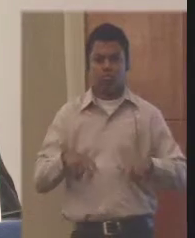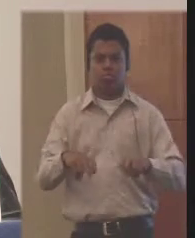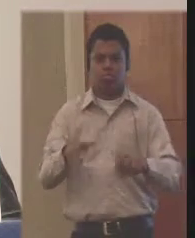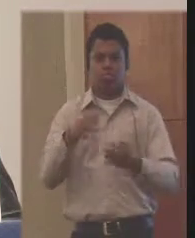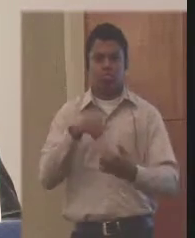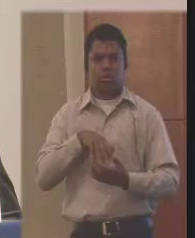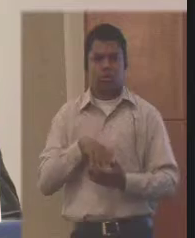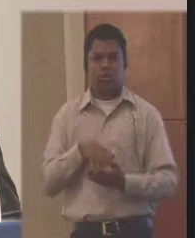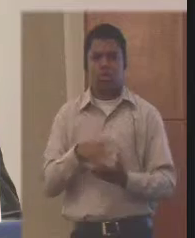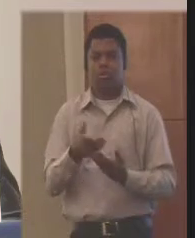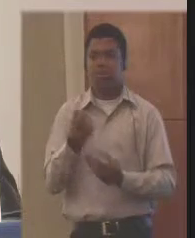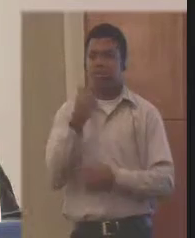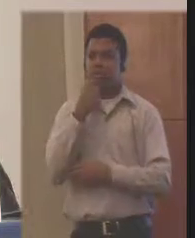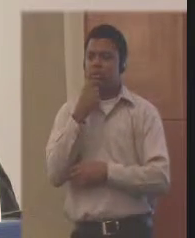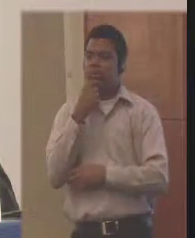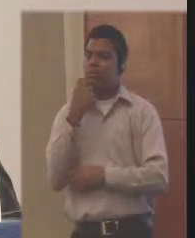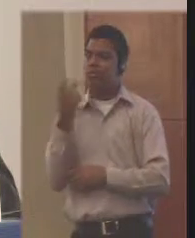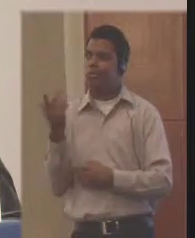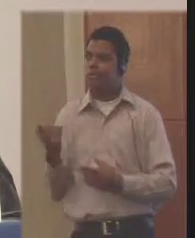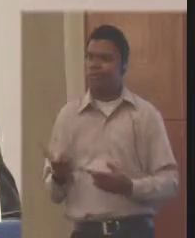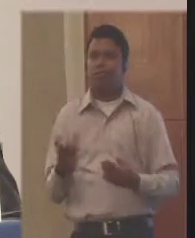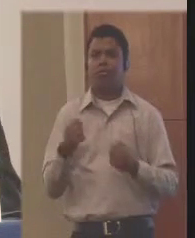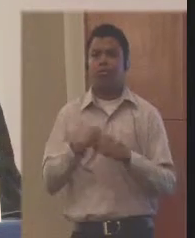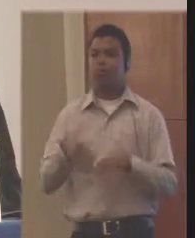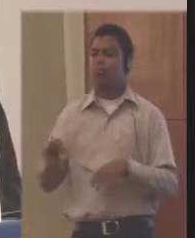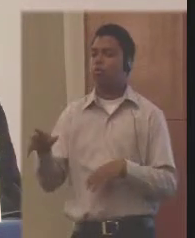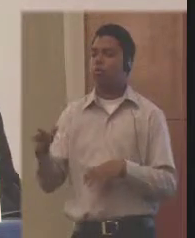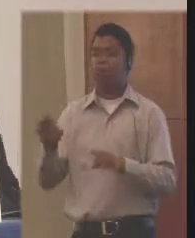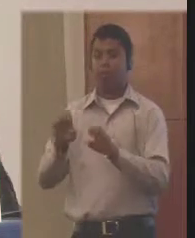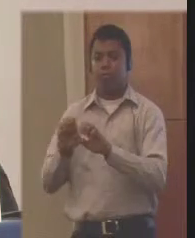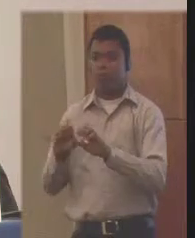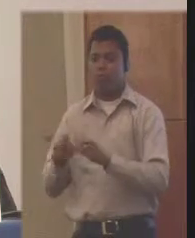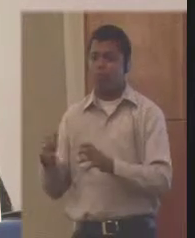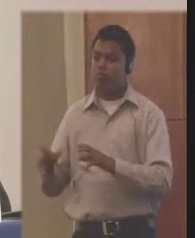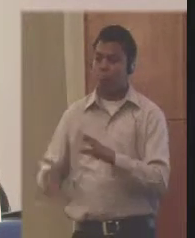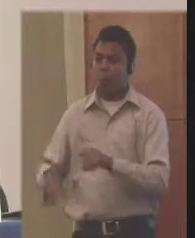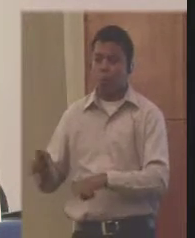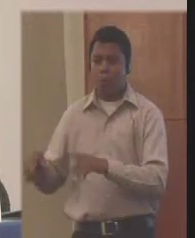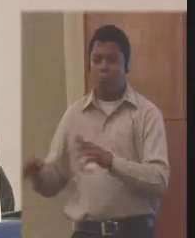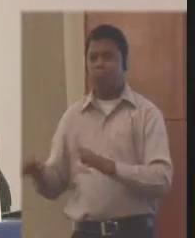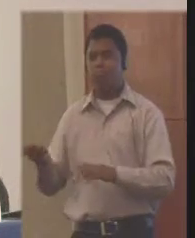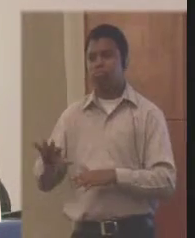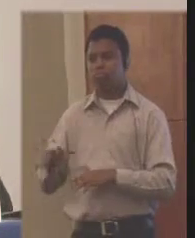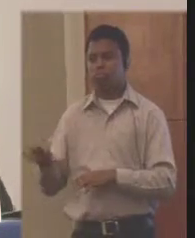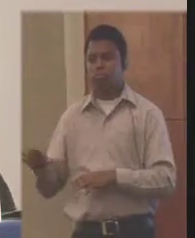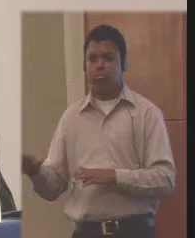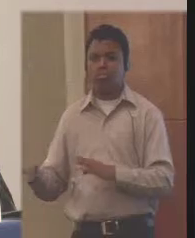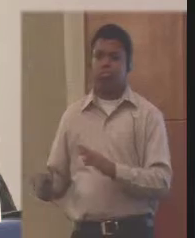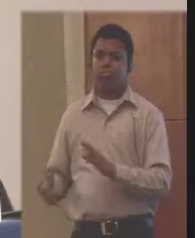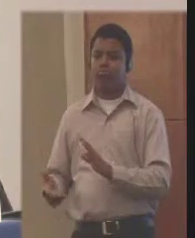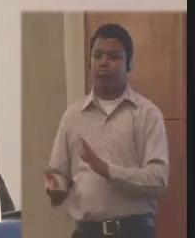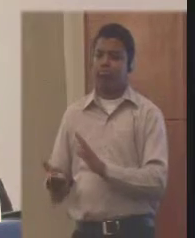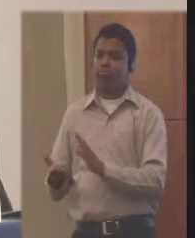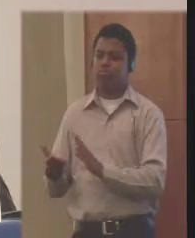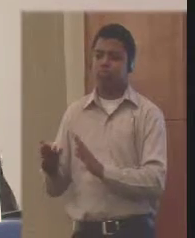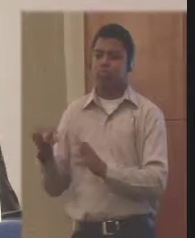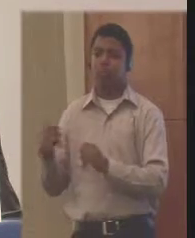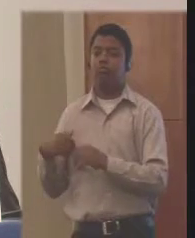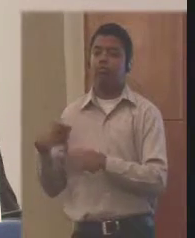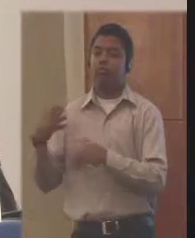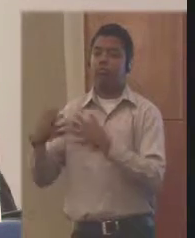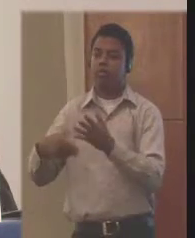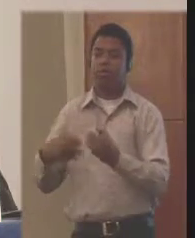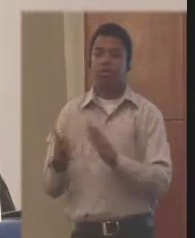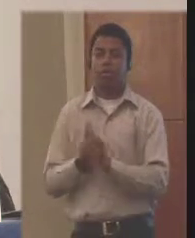de los pequeños y medianos negocios, en la importancia social que representan, la capacidad de empleo, y con algunos casos nos